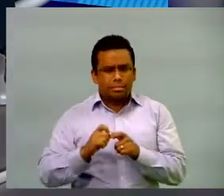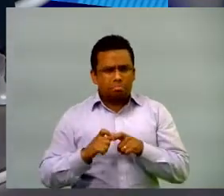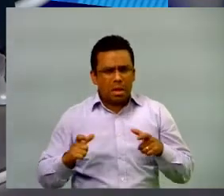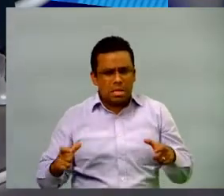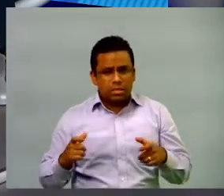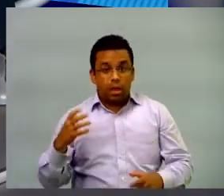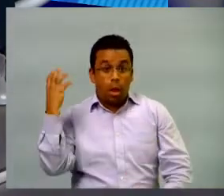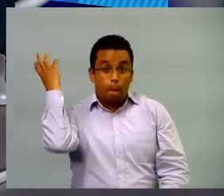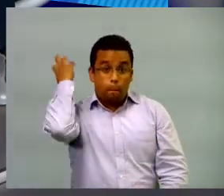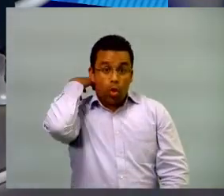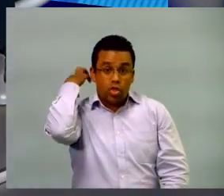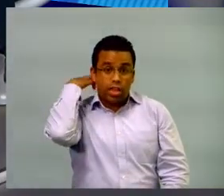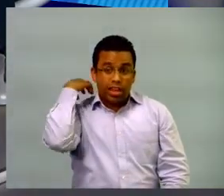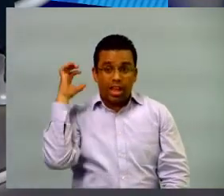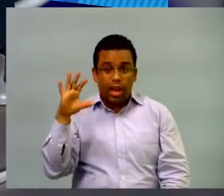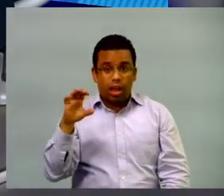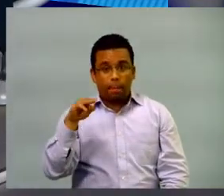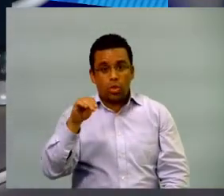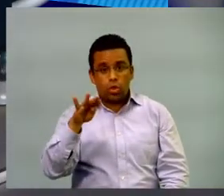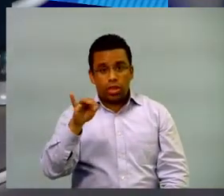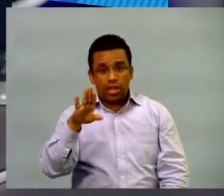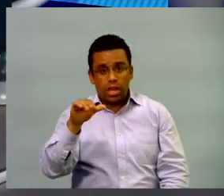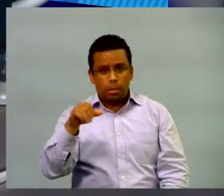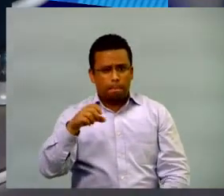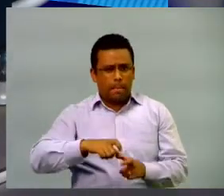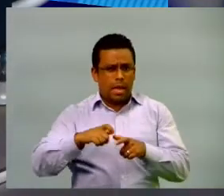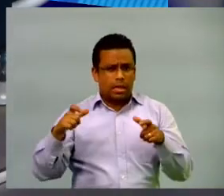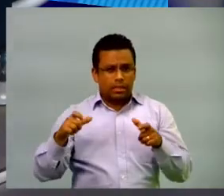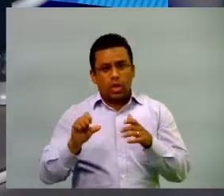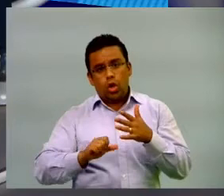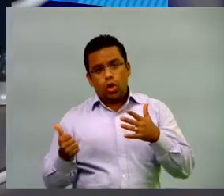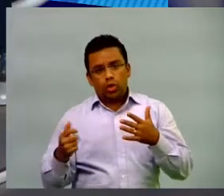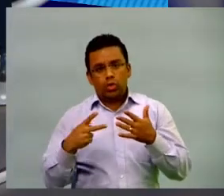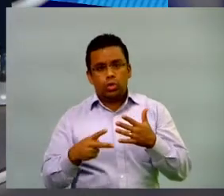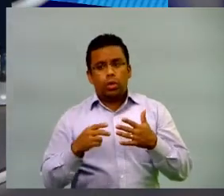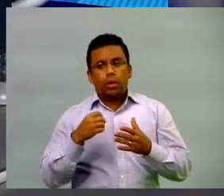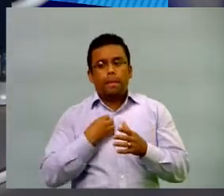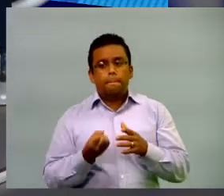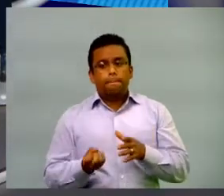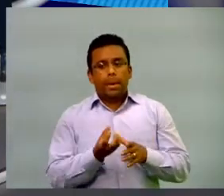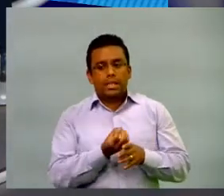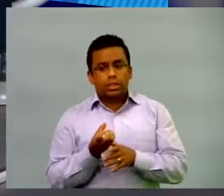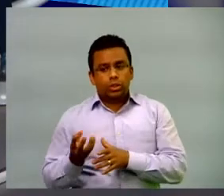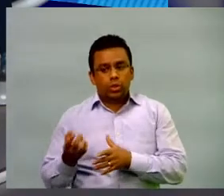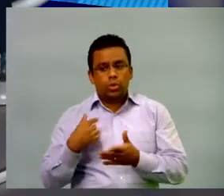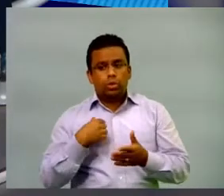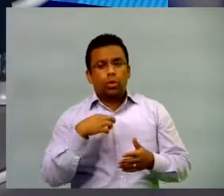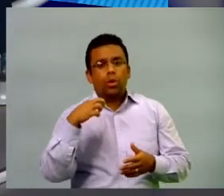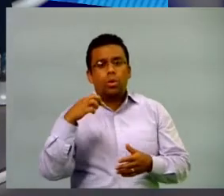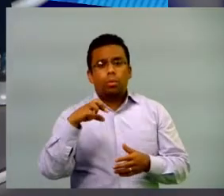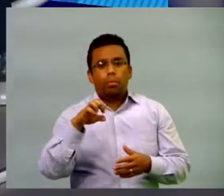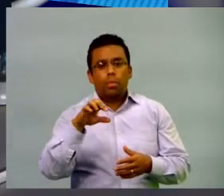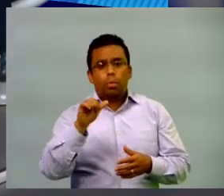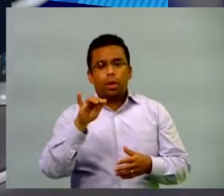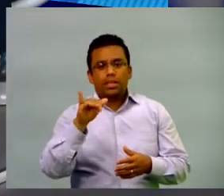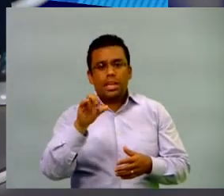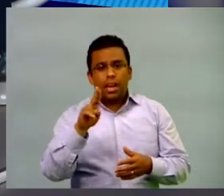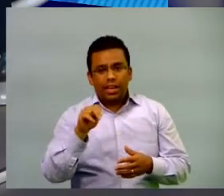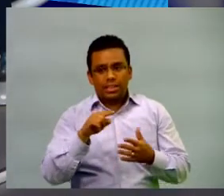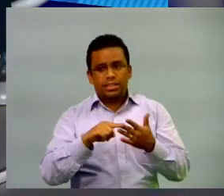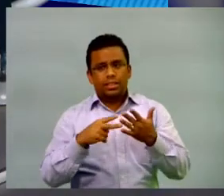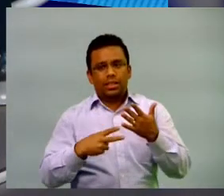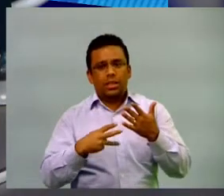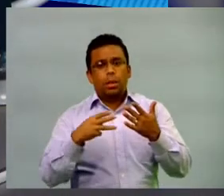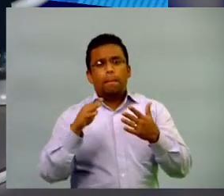Montería también recibimos varias, de varios lugares de la costa, de Pasto, de Popayán, de Montería, como